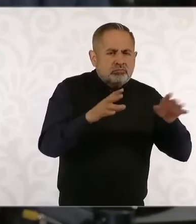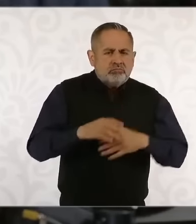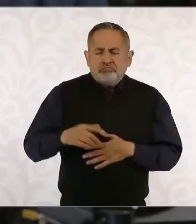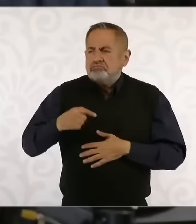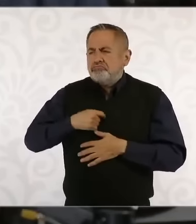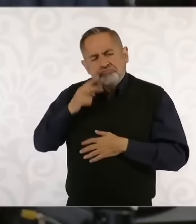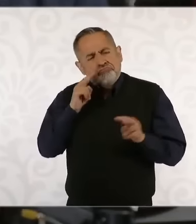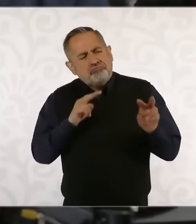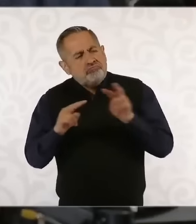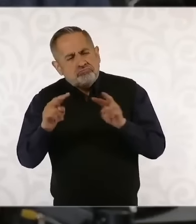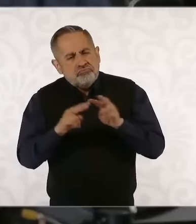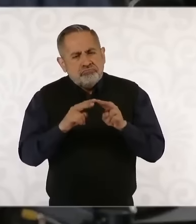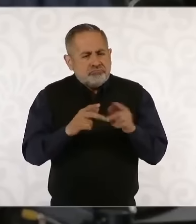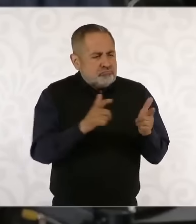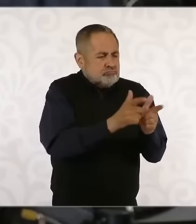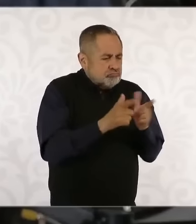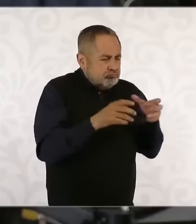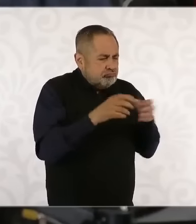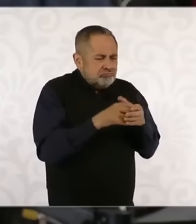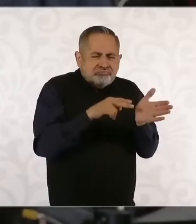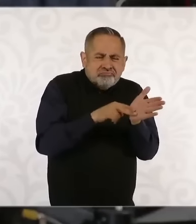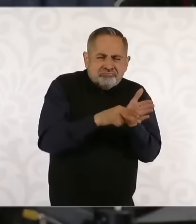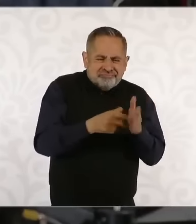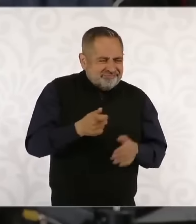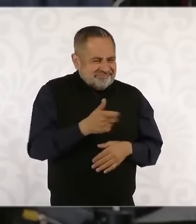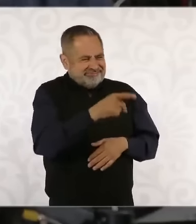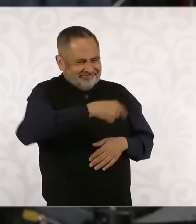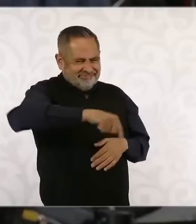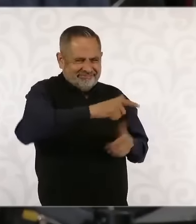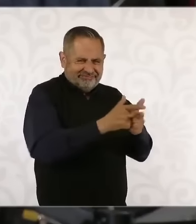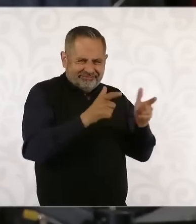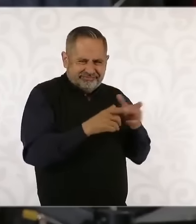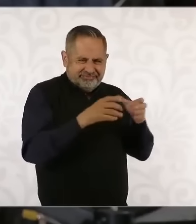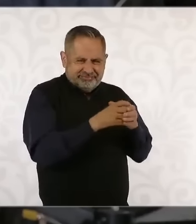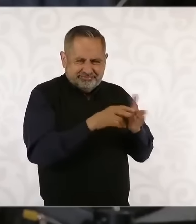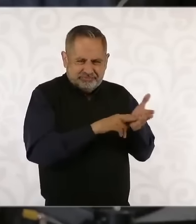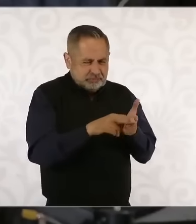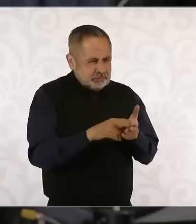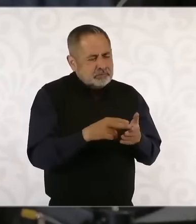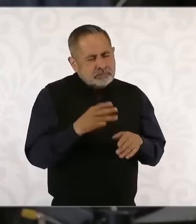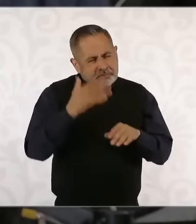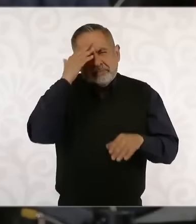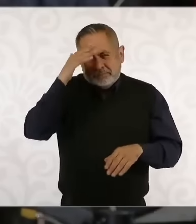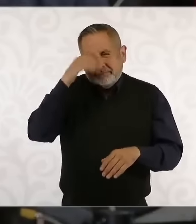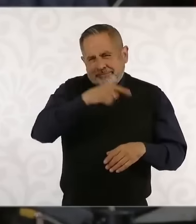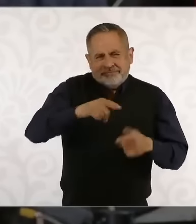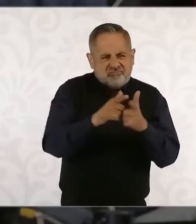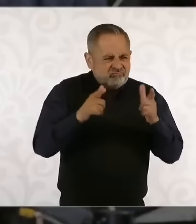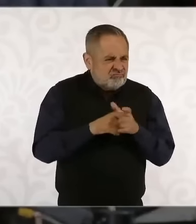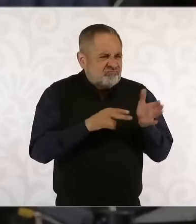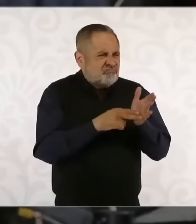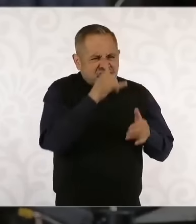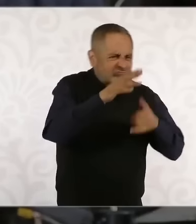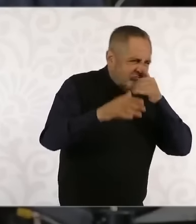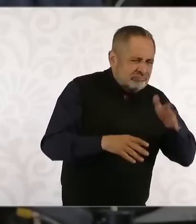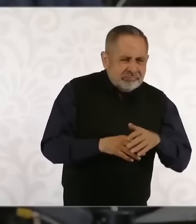que realmente operara el bloque negro, como denominadamente hay un grupo muy establecido, muy enfocado, sino que esto fue